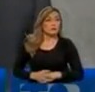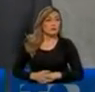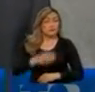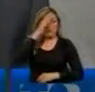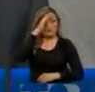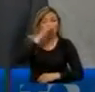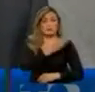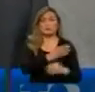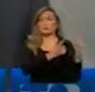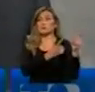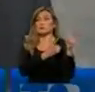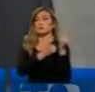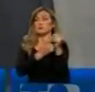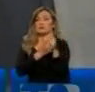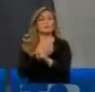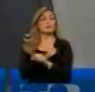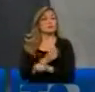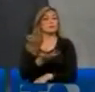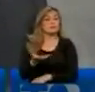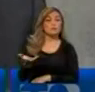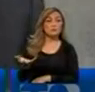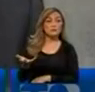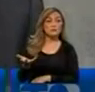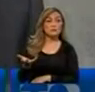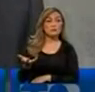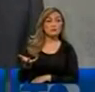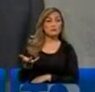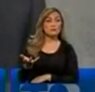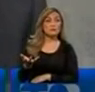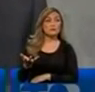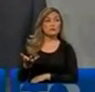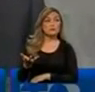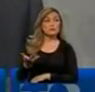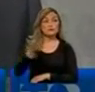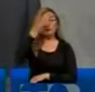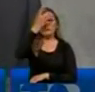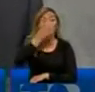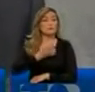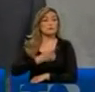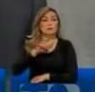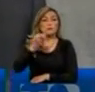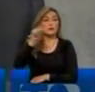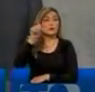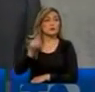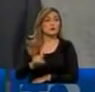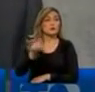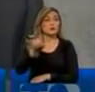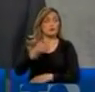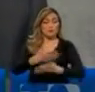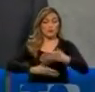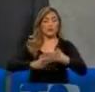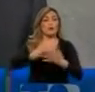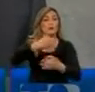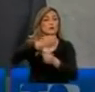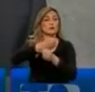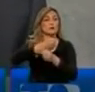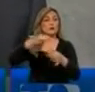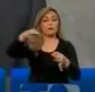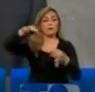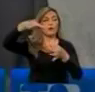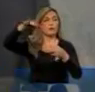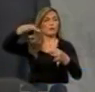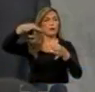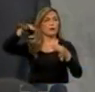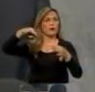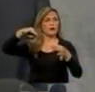Fuerzas Armadas? ¿Qué pasa si deciden que no es necesario hacer en papel de seguridad, sino en papel bond las papeletas?